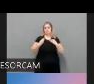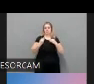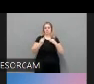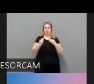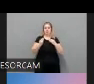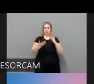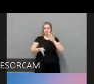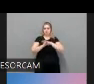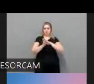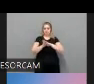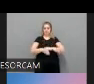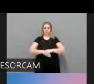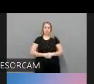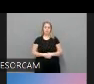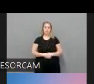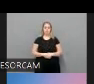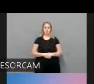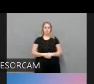supervivencia.